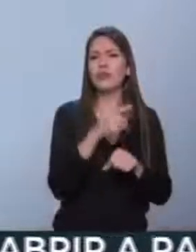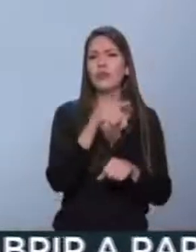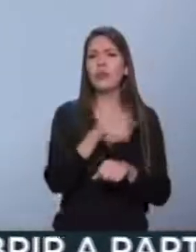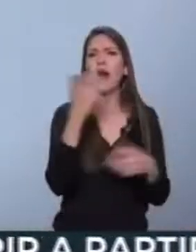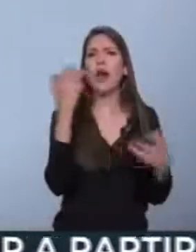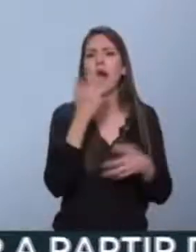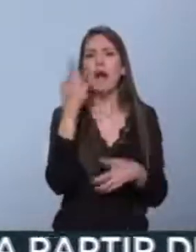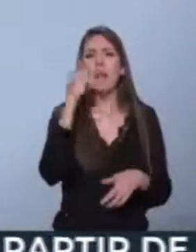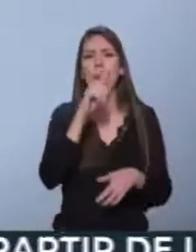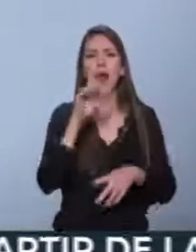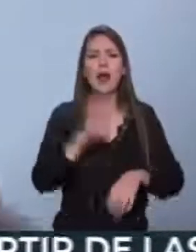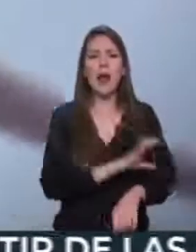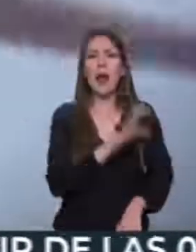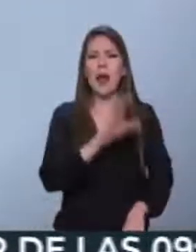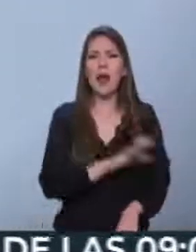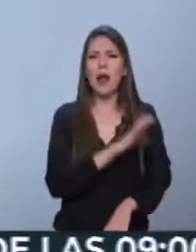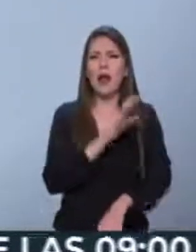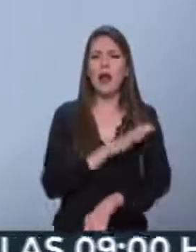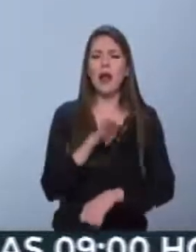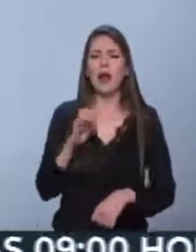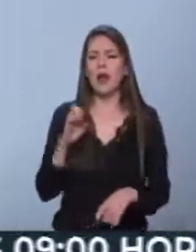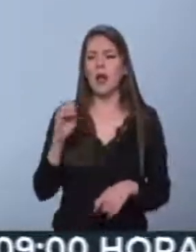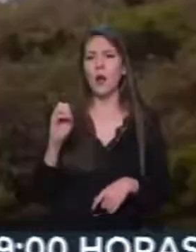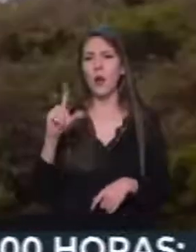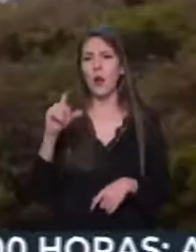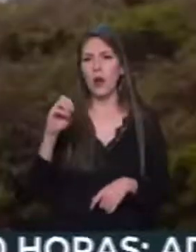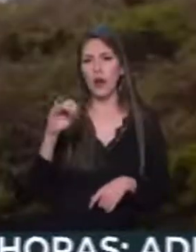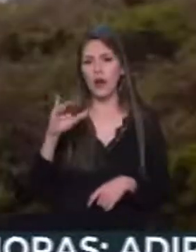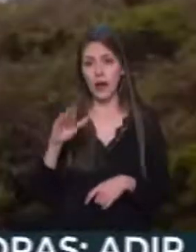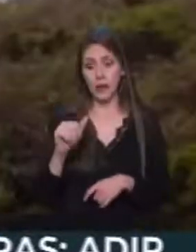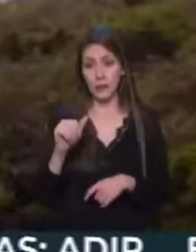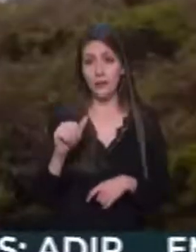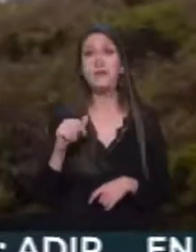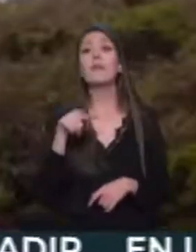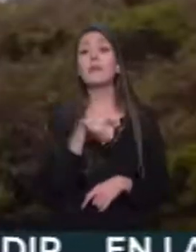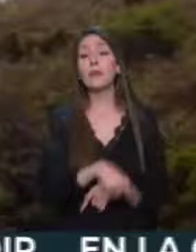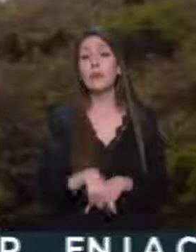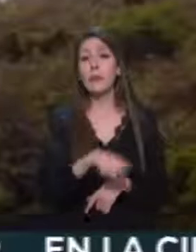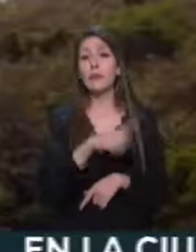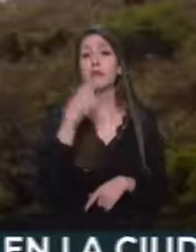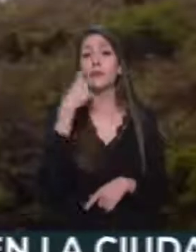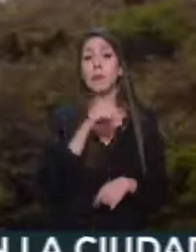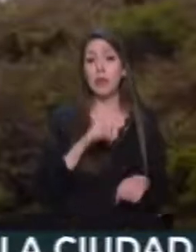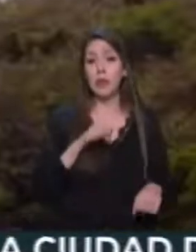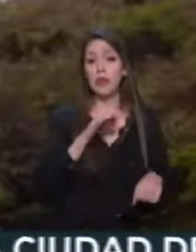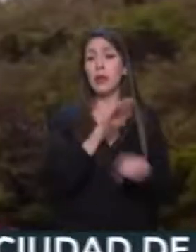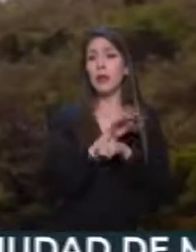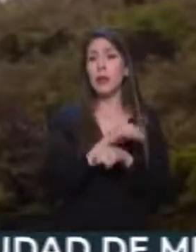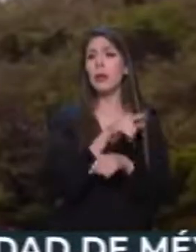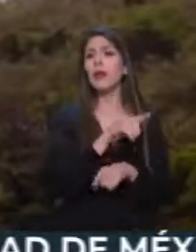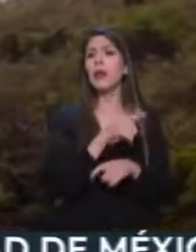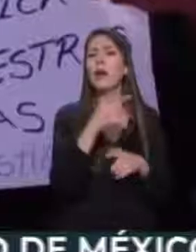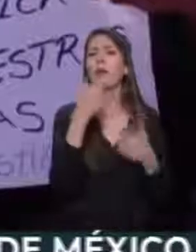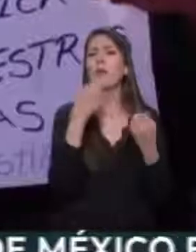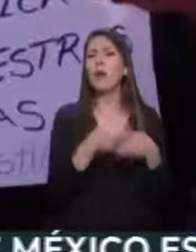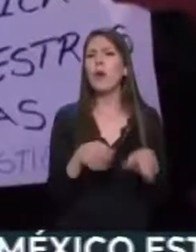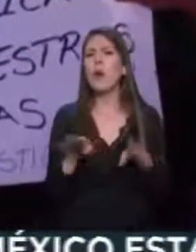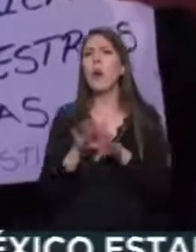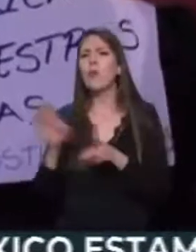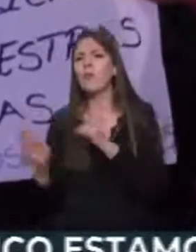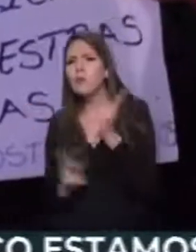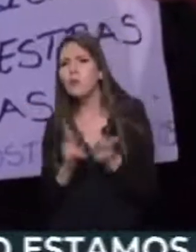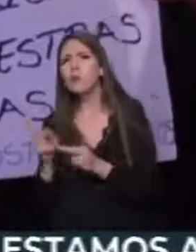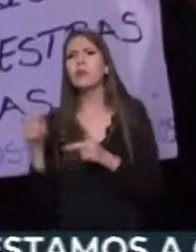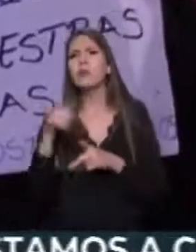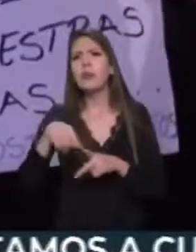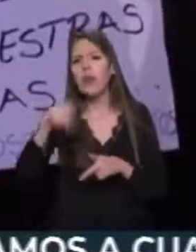una planta de energía eólica. Este amparo puso en juego el derecho humano a la consulta y el conocimiento libre e informado